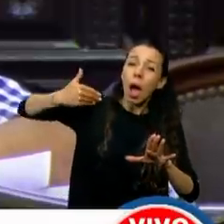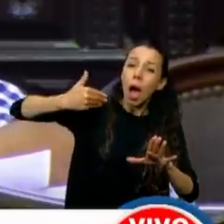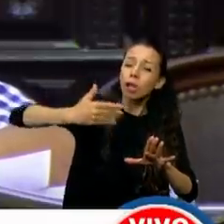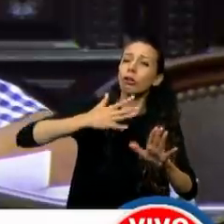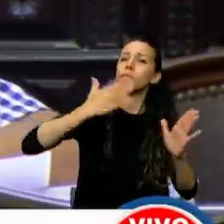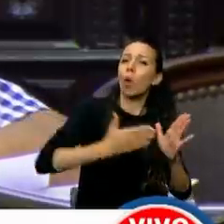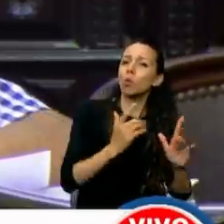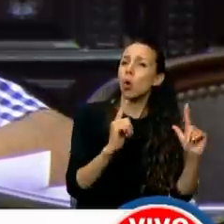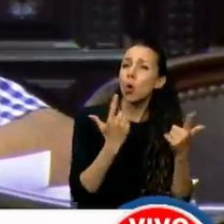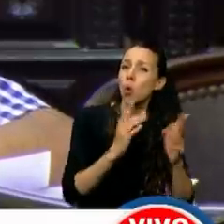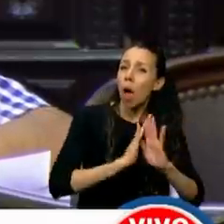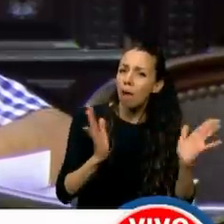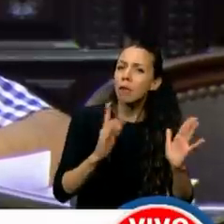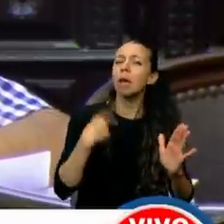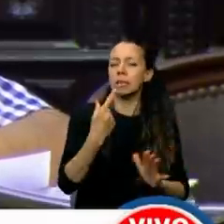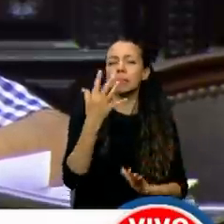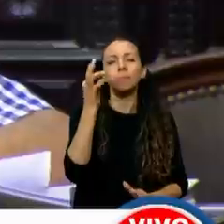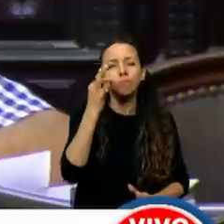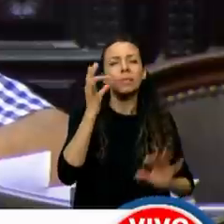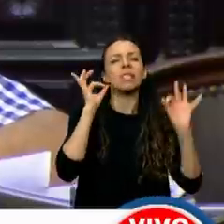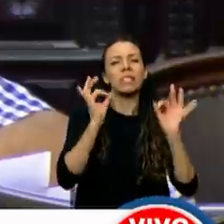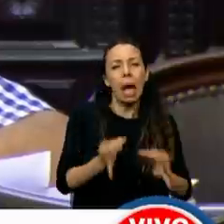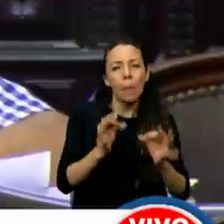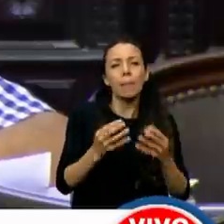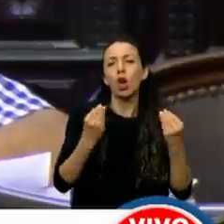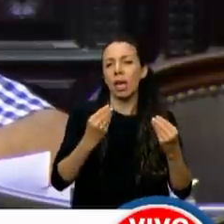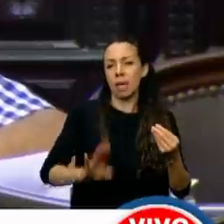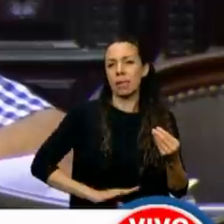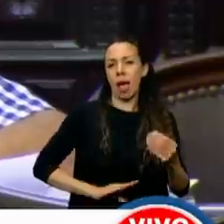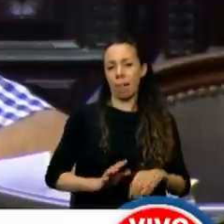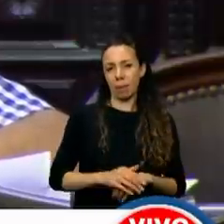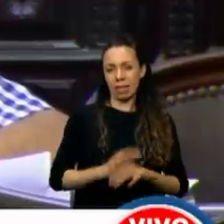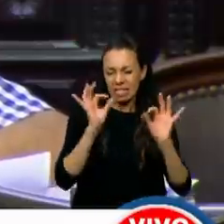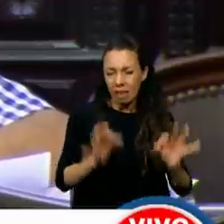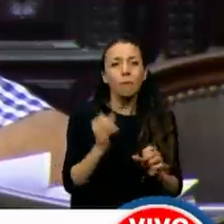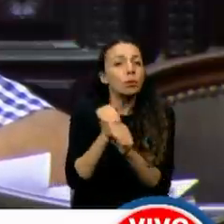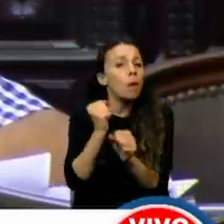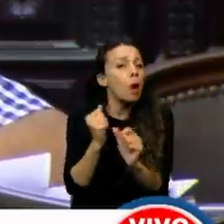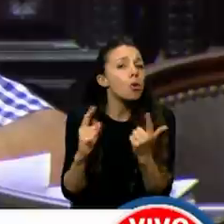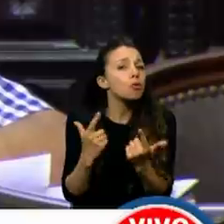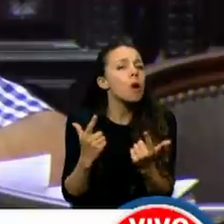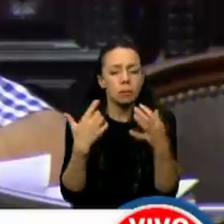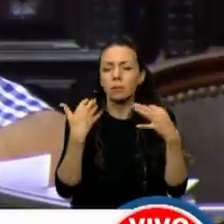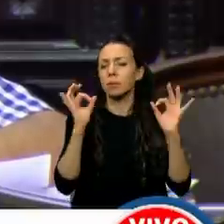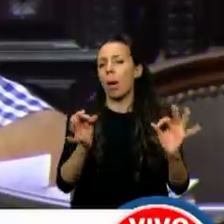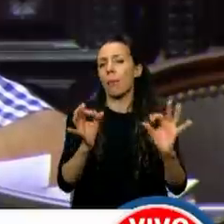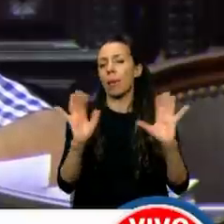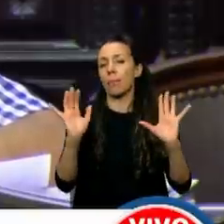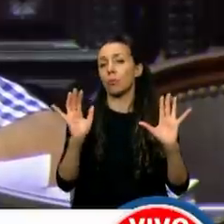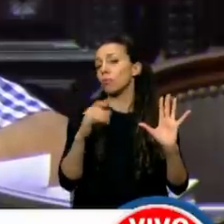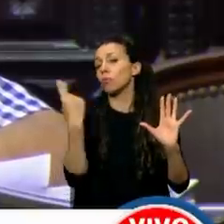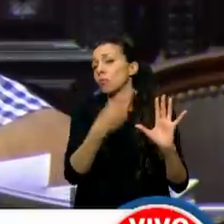producción conocemos en carne propia lo que pasará hambre la falta de trabajo y en eso nos vamos a bajar la bandera